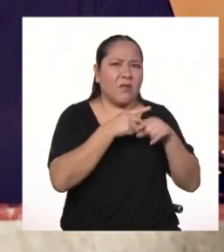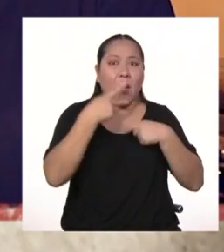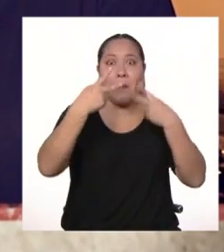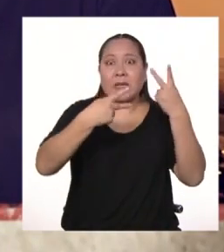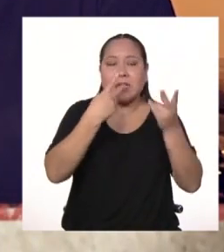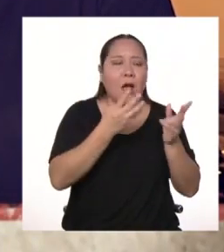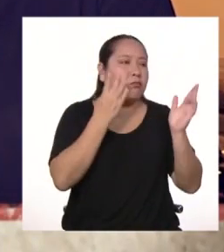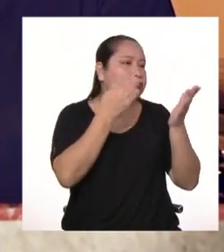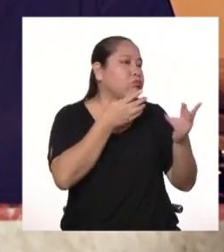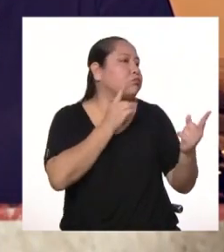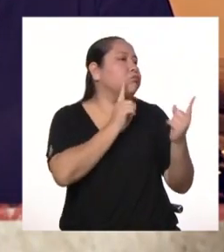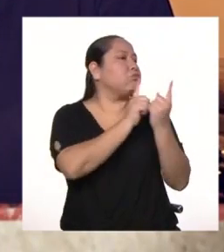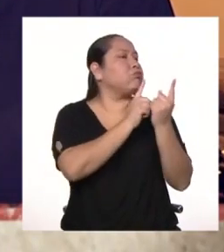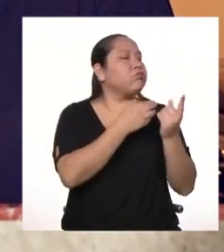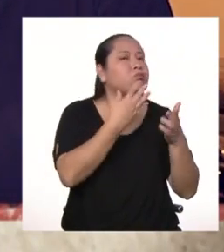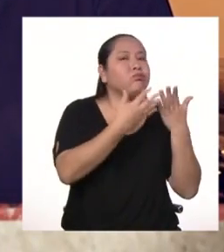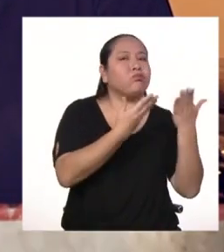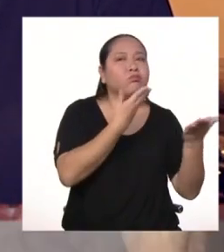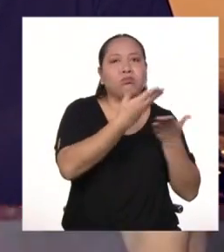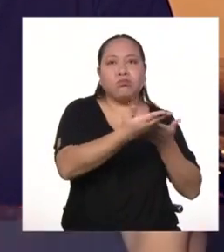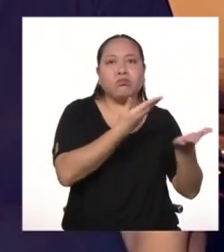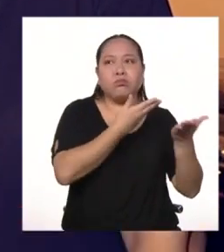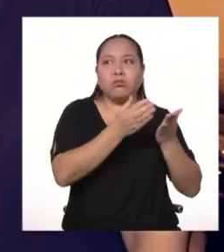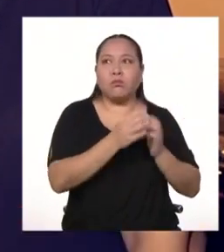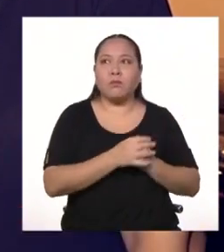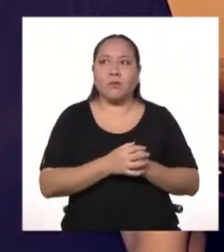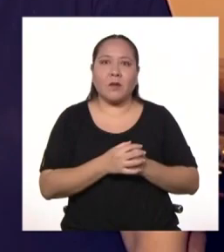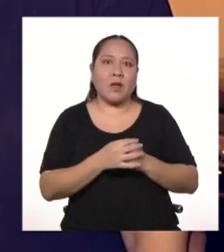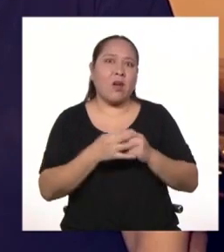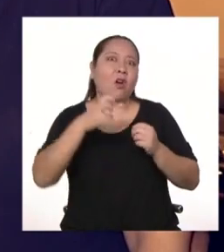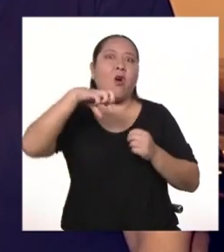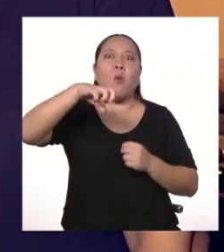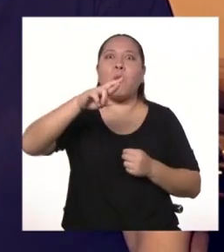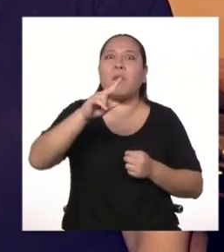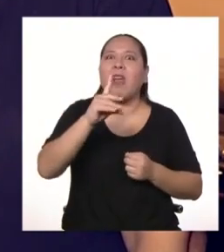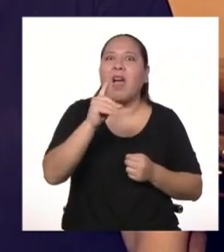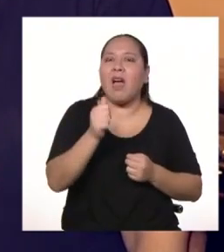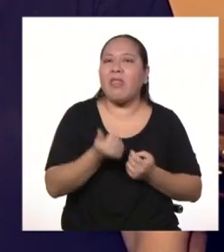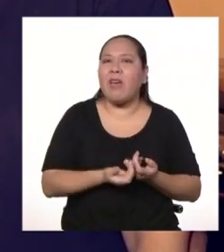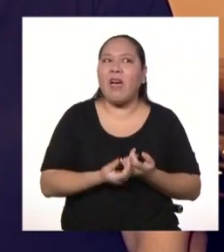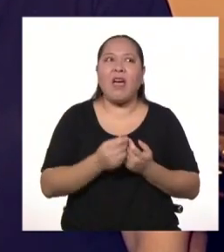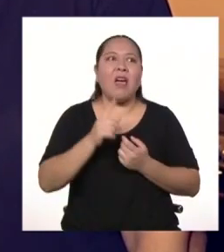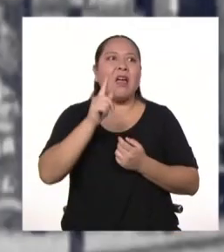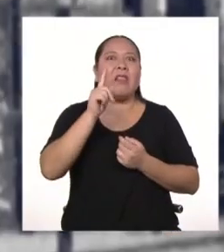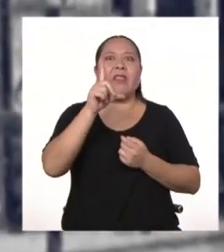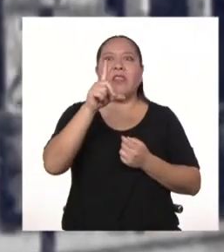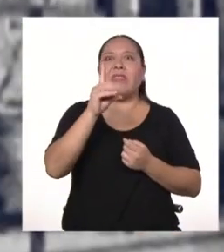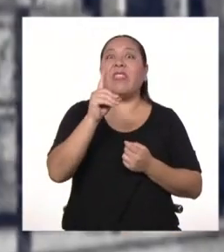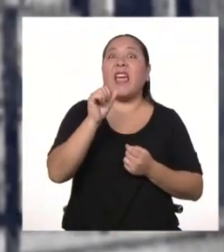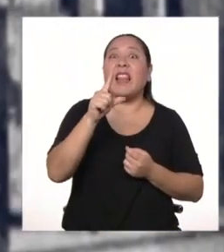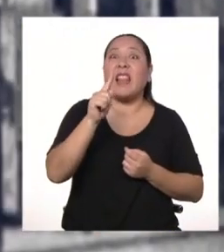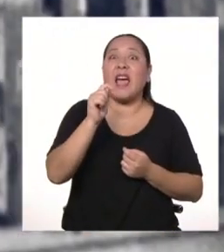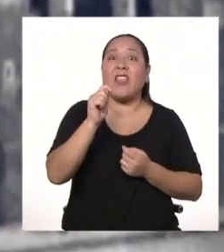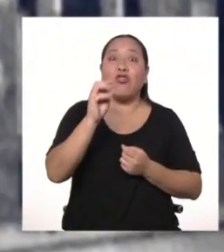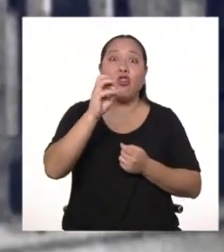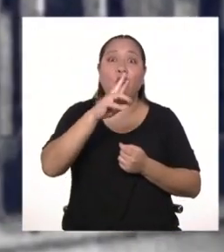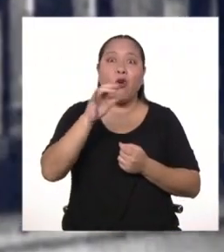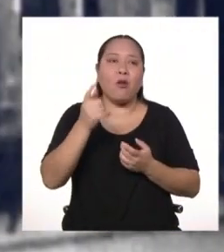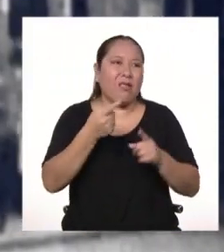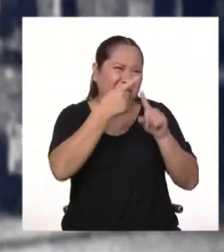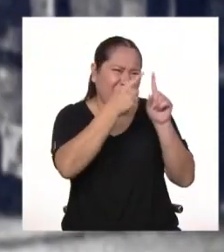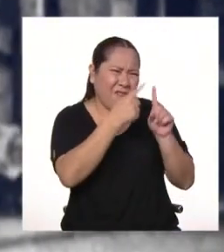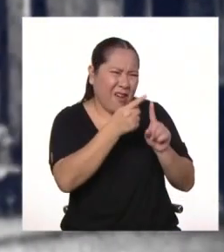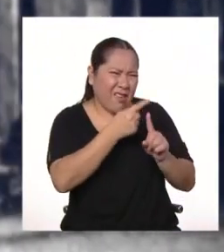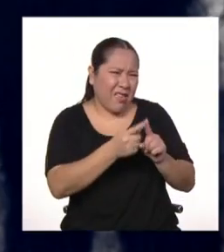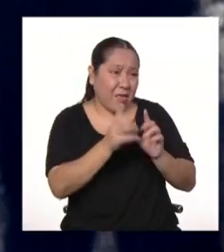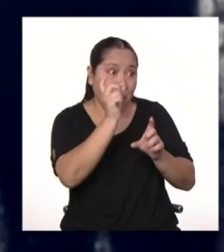con Abril de Vivero, con Alfredo González Prada, con Aya de la Torre, con César Vallejo. Entonces el Palais Concert se convirtió en un sitio